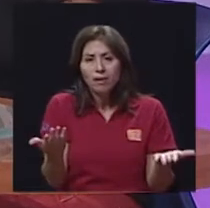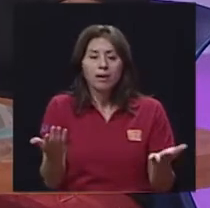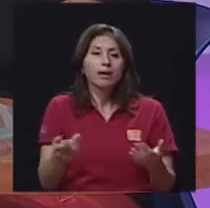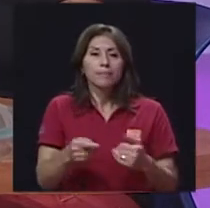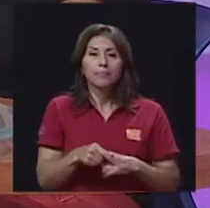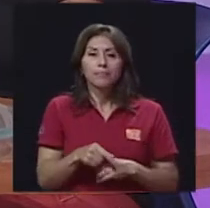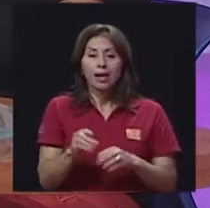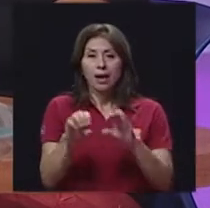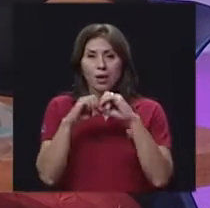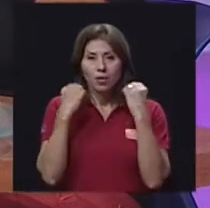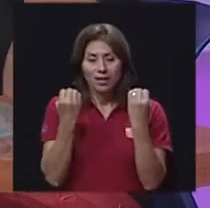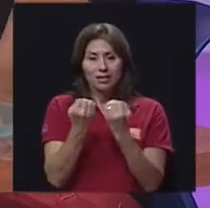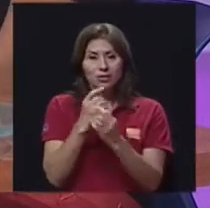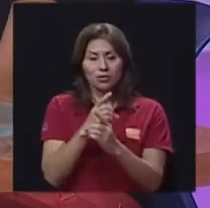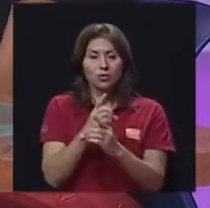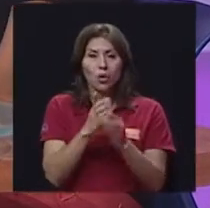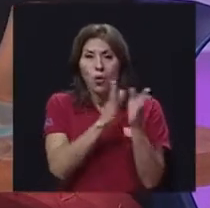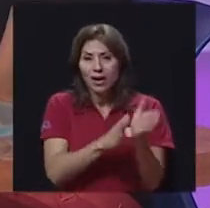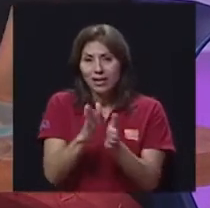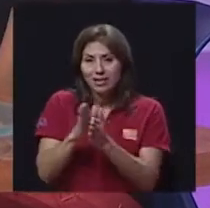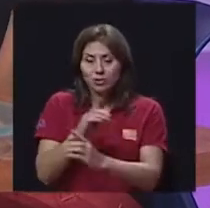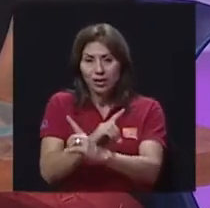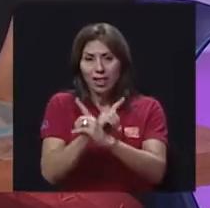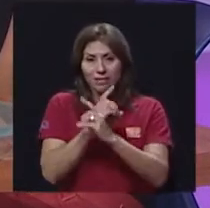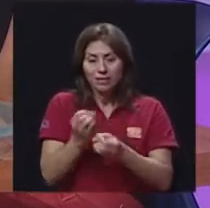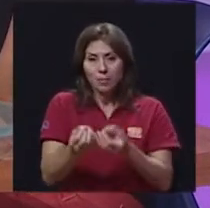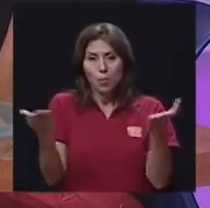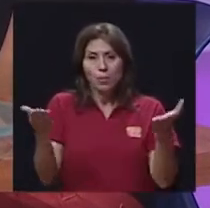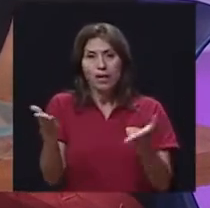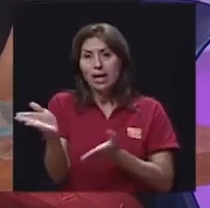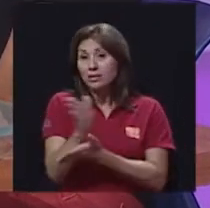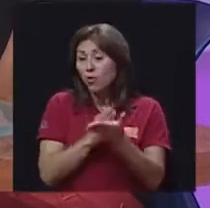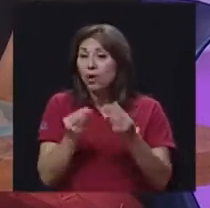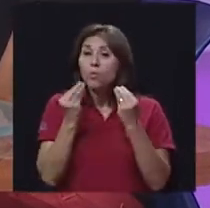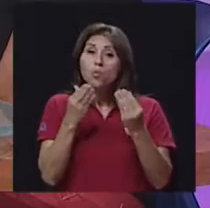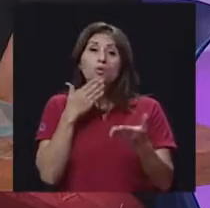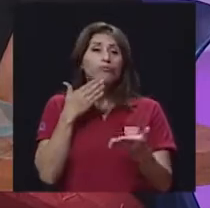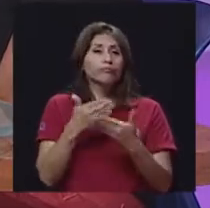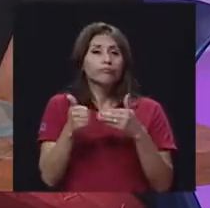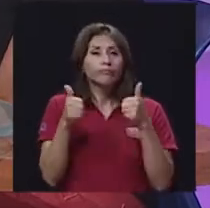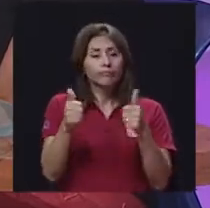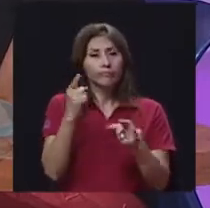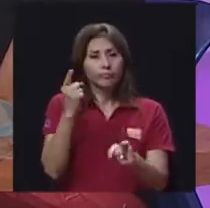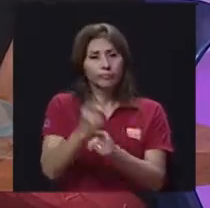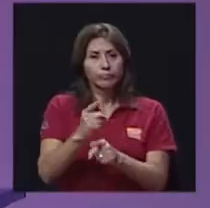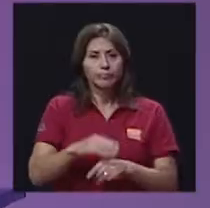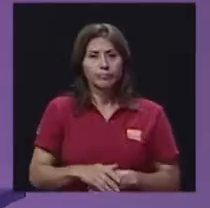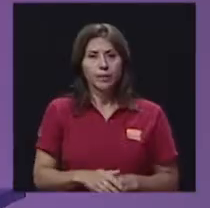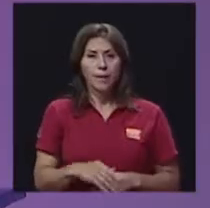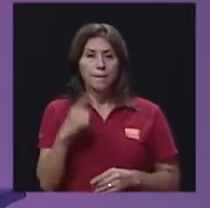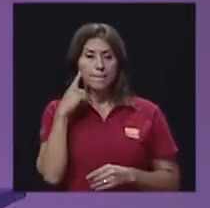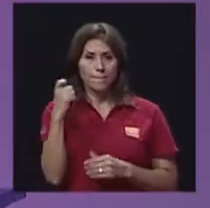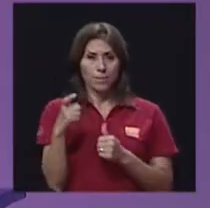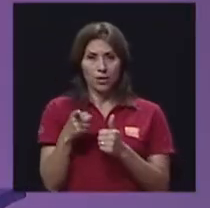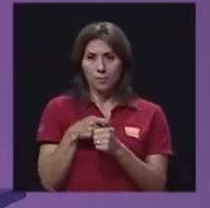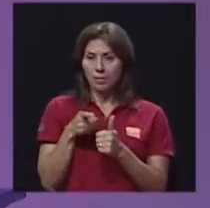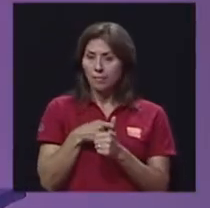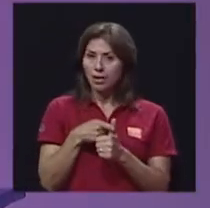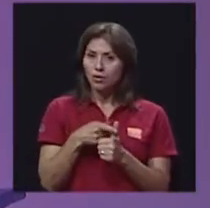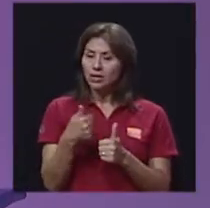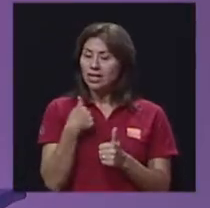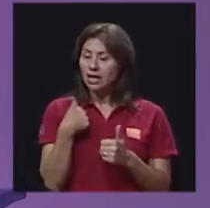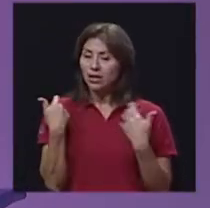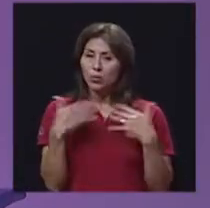de la defensa pública ha sido una de las cosas más acertadas, porque primero tiene una línea excelente